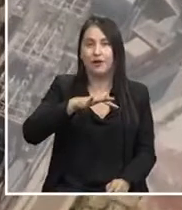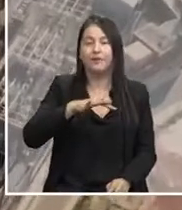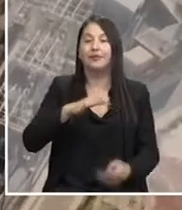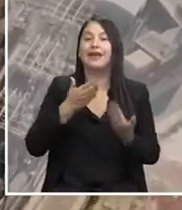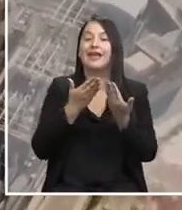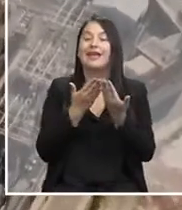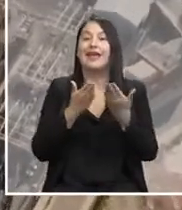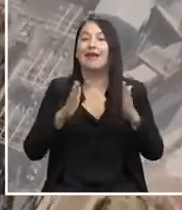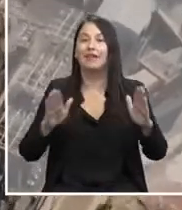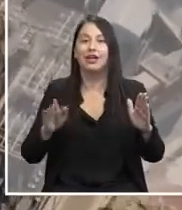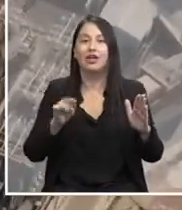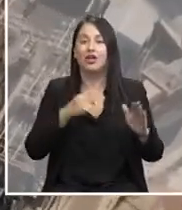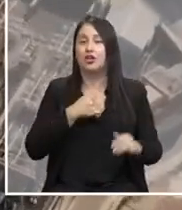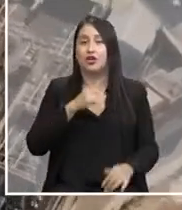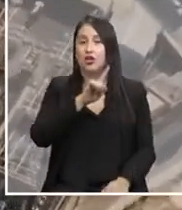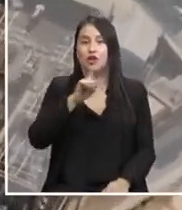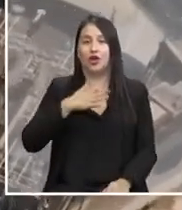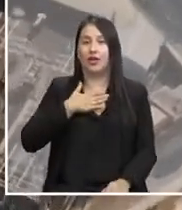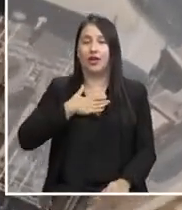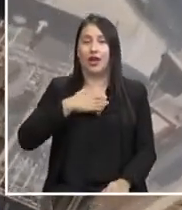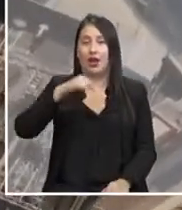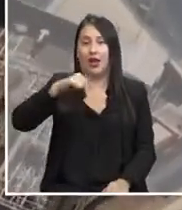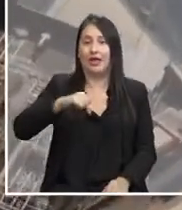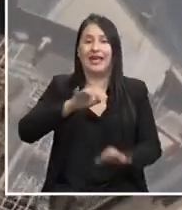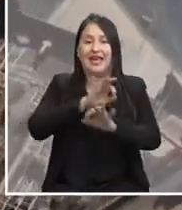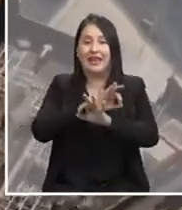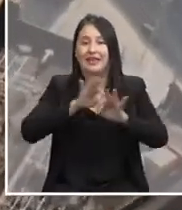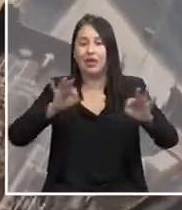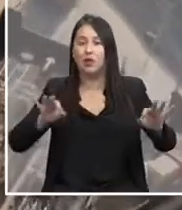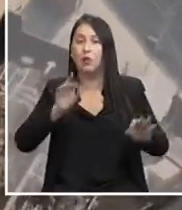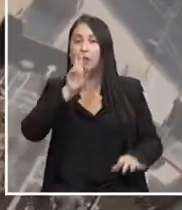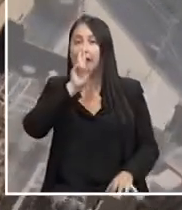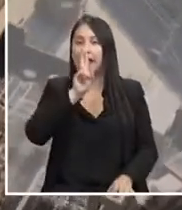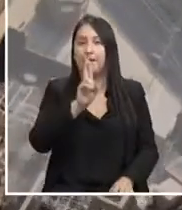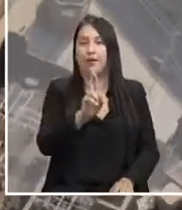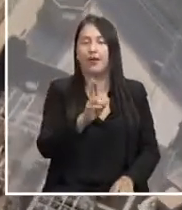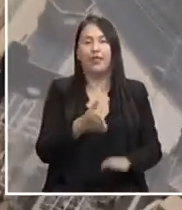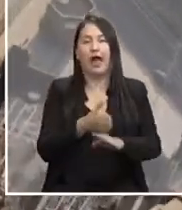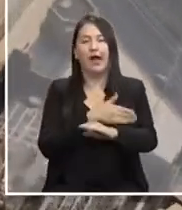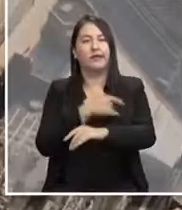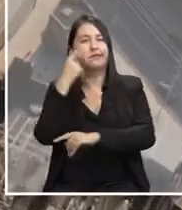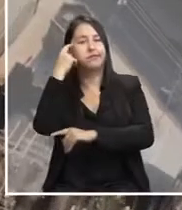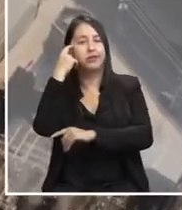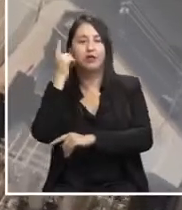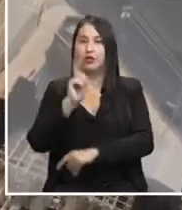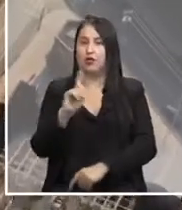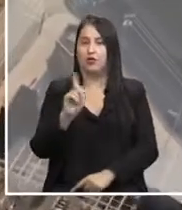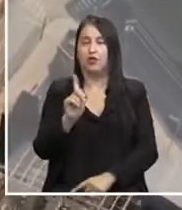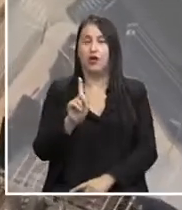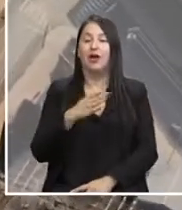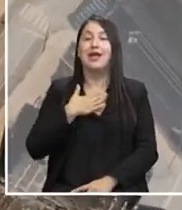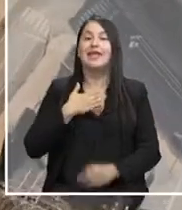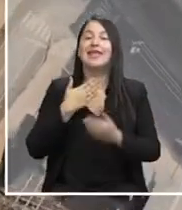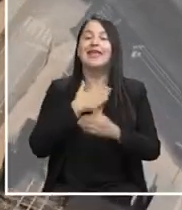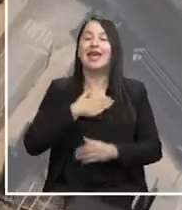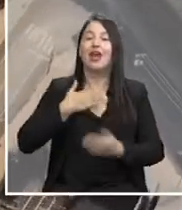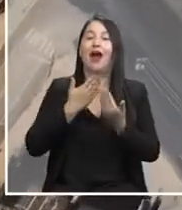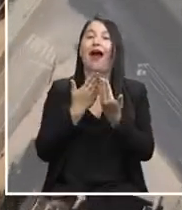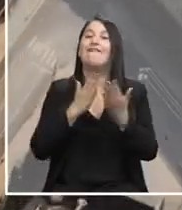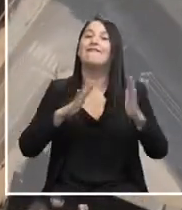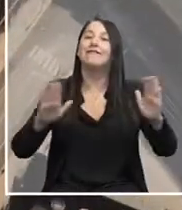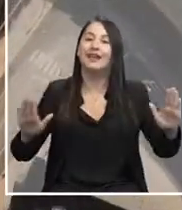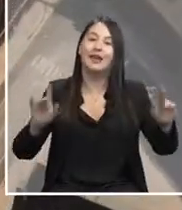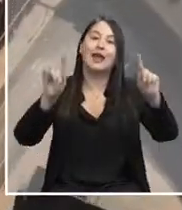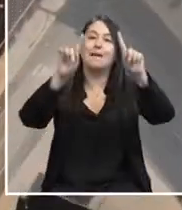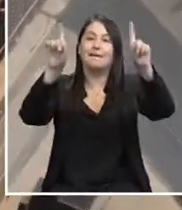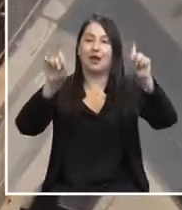preguntas. Yo no pretendo acá entregar ninguna respuesta prefabricada, sino que pretendo abrir preguntas. Y en este caso lo que